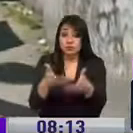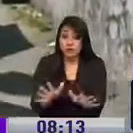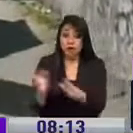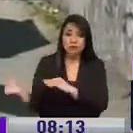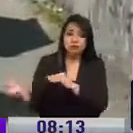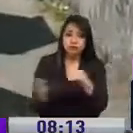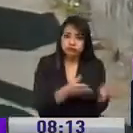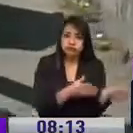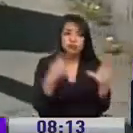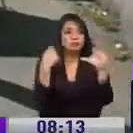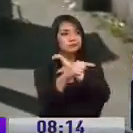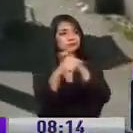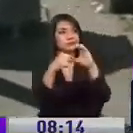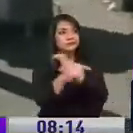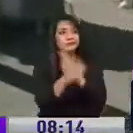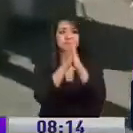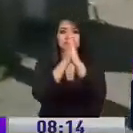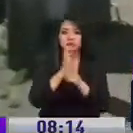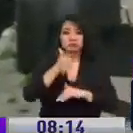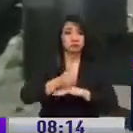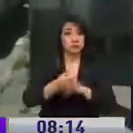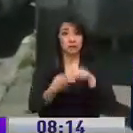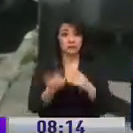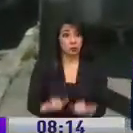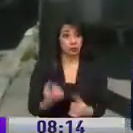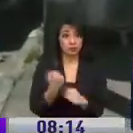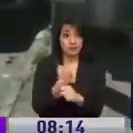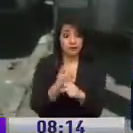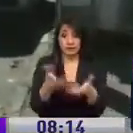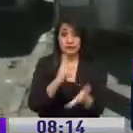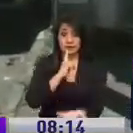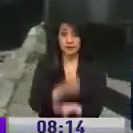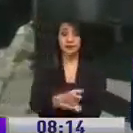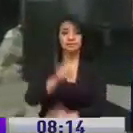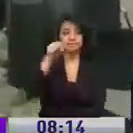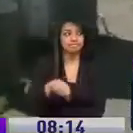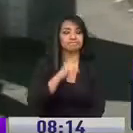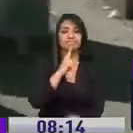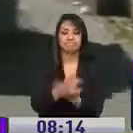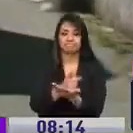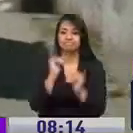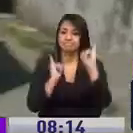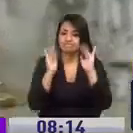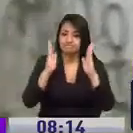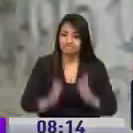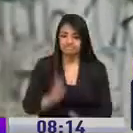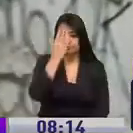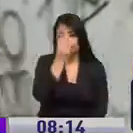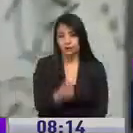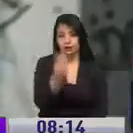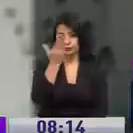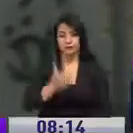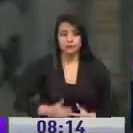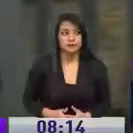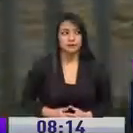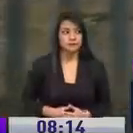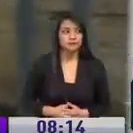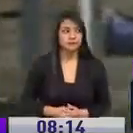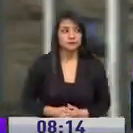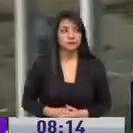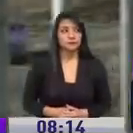enviado varias solicitudes y mira, aún no hay trabajo aquí. Sí, señorita Andrea, muy buenos días, televidentes, muy buenos días.